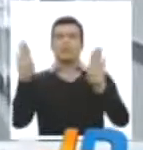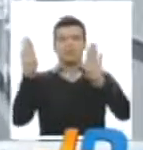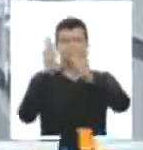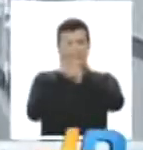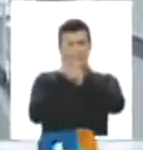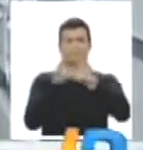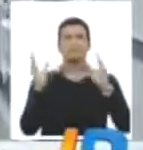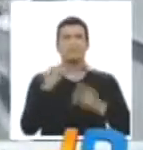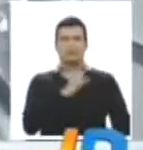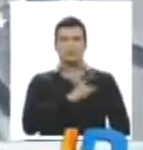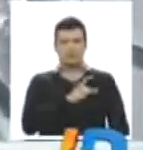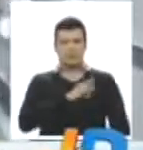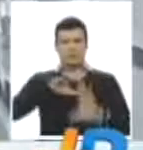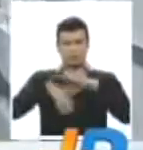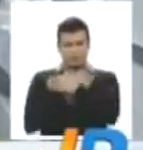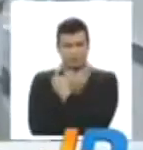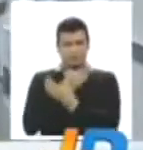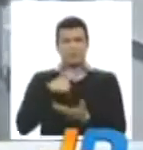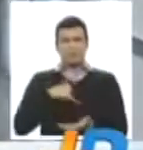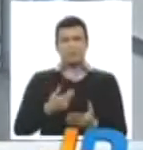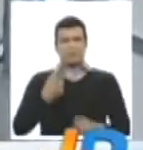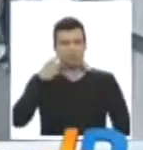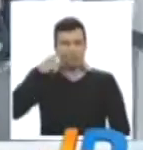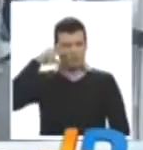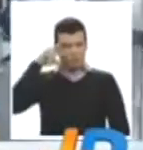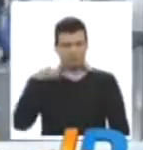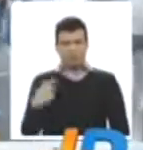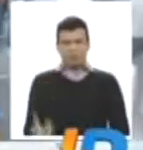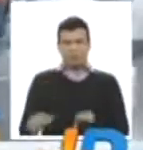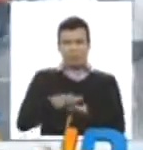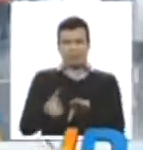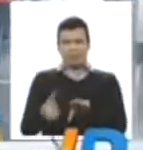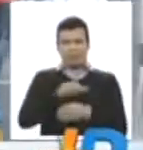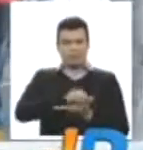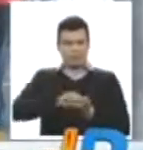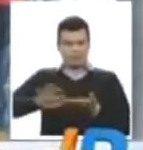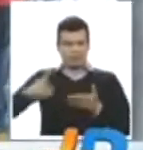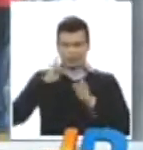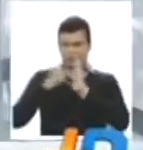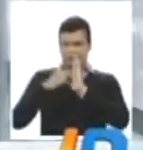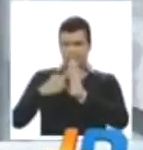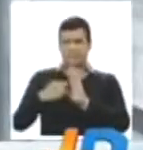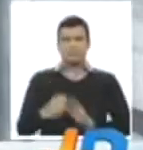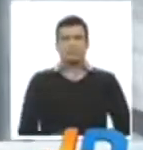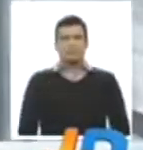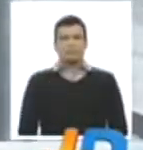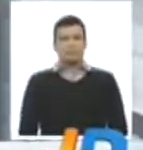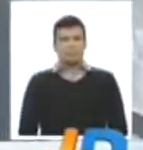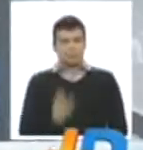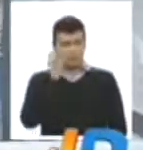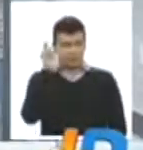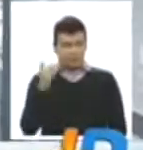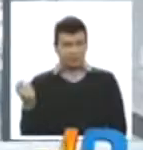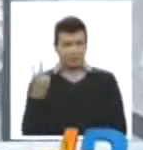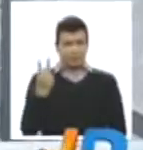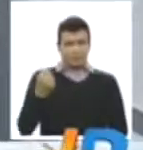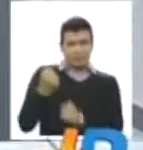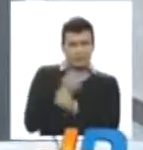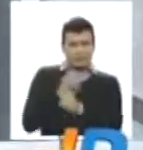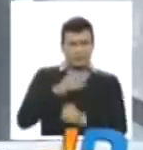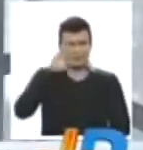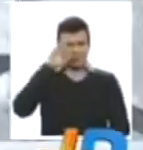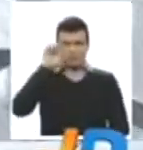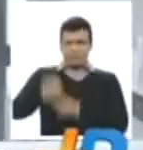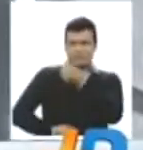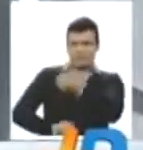estación de Pampa Linda para evitar el pago del pasaje. ¿Quién va a saltar? Dos jóvenes auxiliares de policía